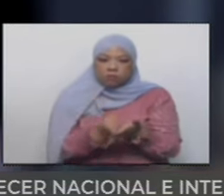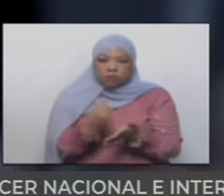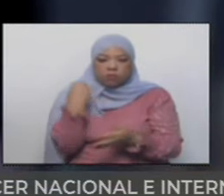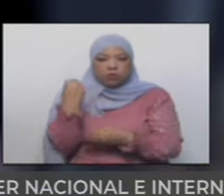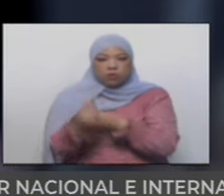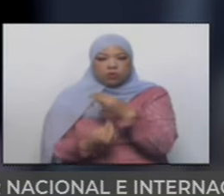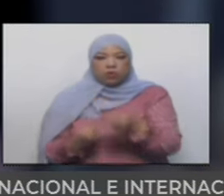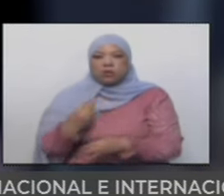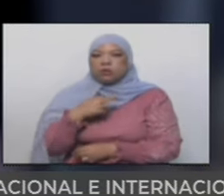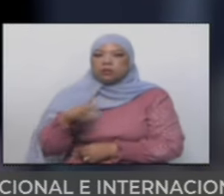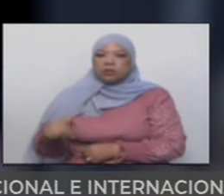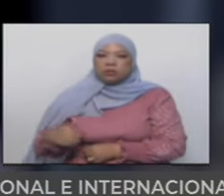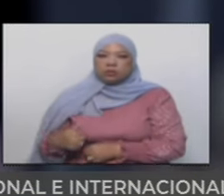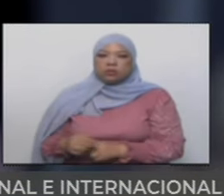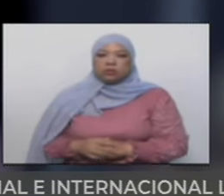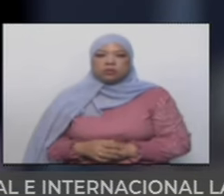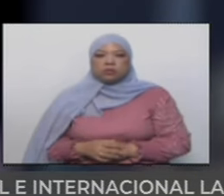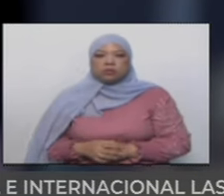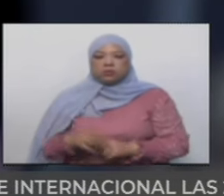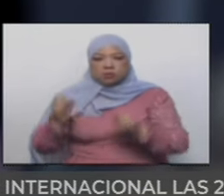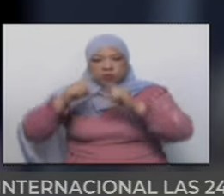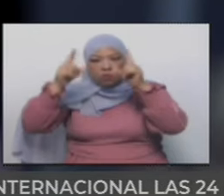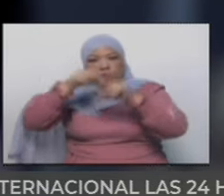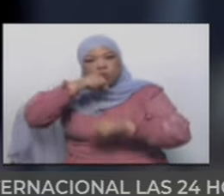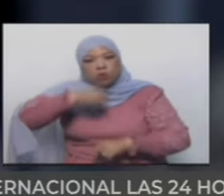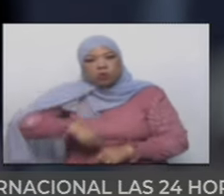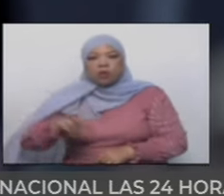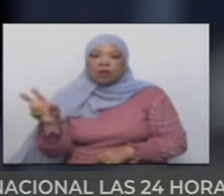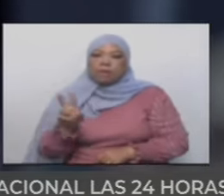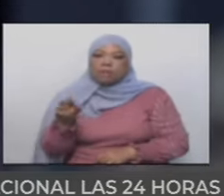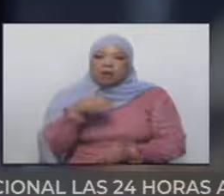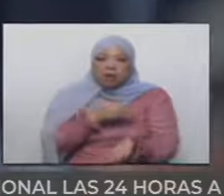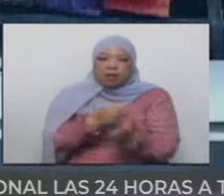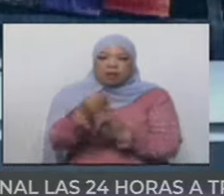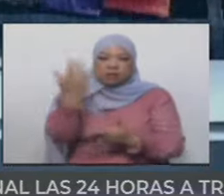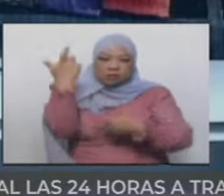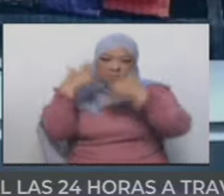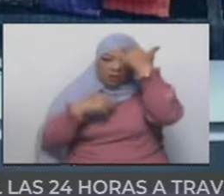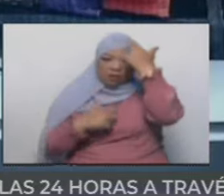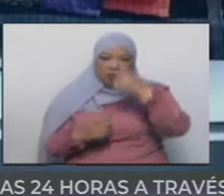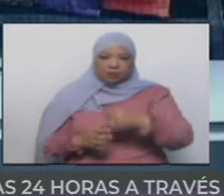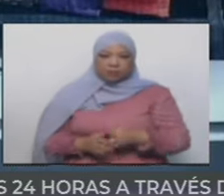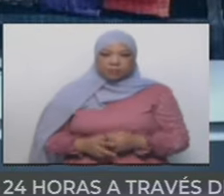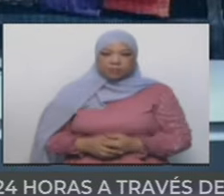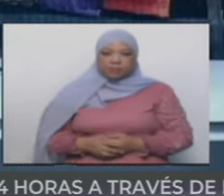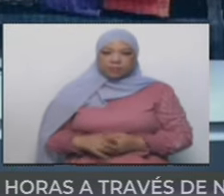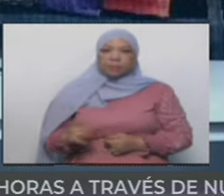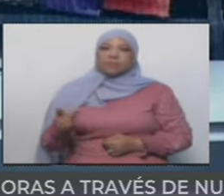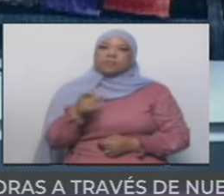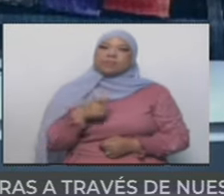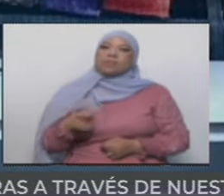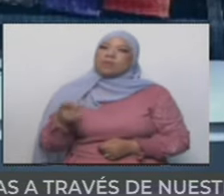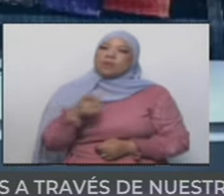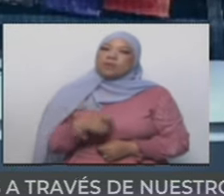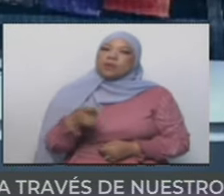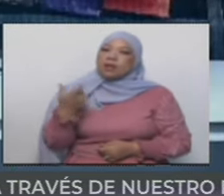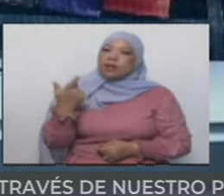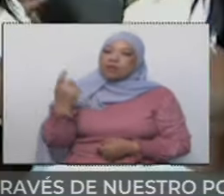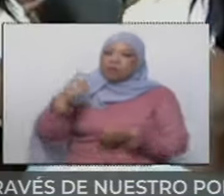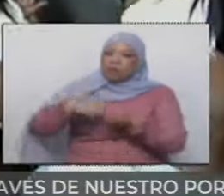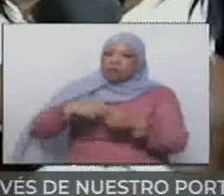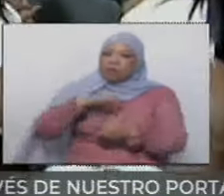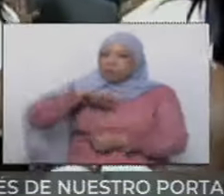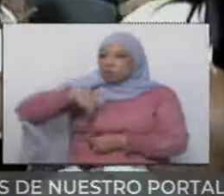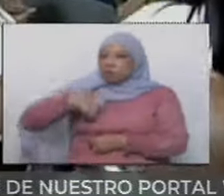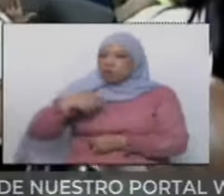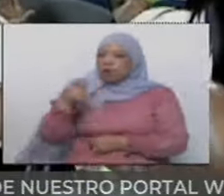refundó todo, el que despertó la historia para siempre, Hugo Rafael Chávez Frías. No busquemos afuera lo que tenemos